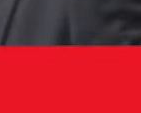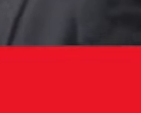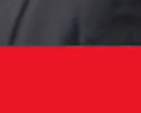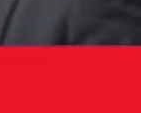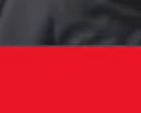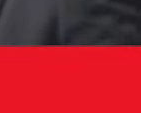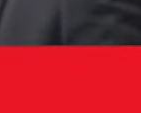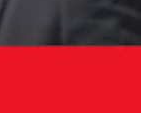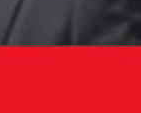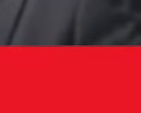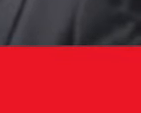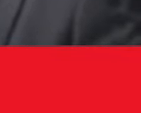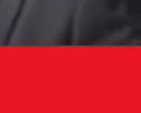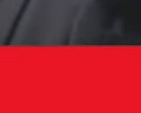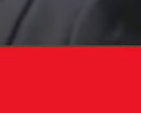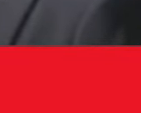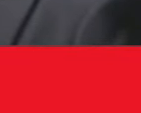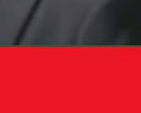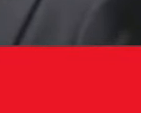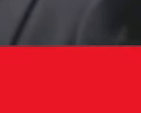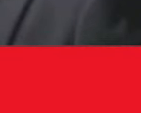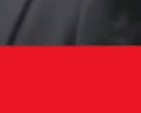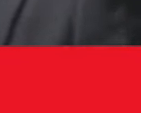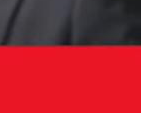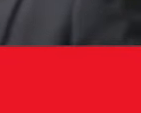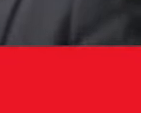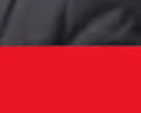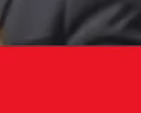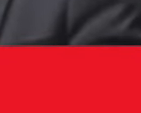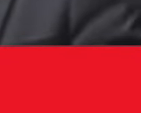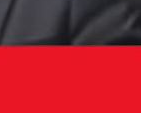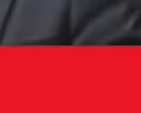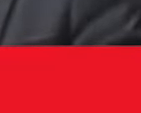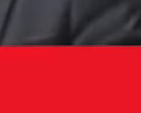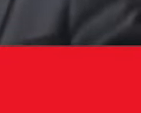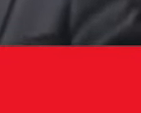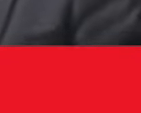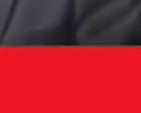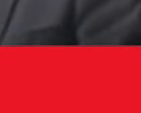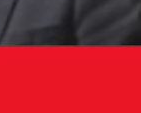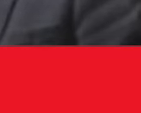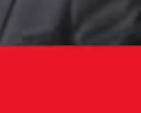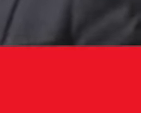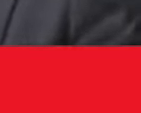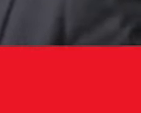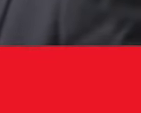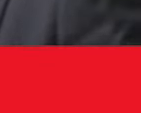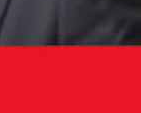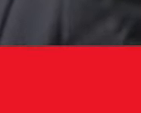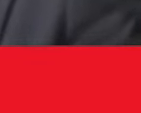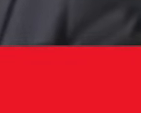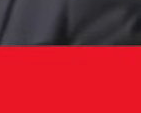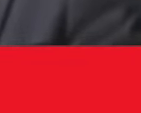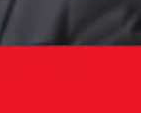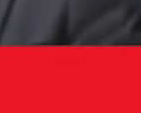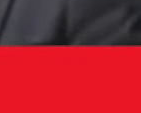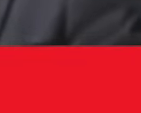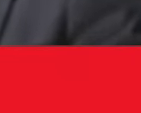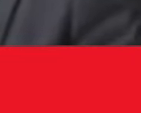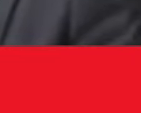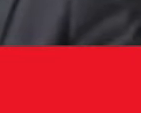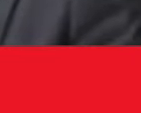por infracción o por supuesta infracción de la Constitución. Se planteaba en esta denuncia formulada por el congresista Montoya